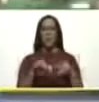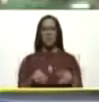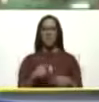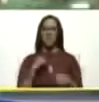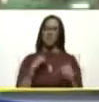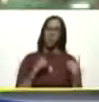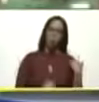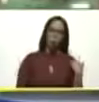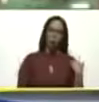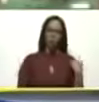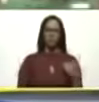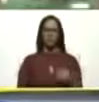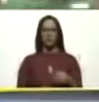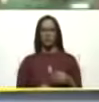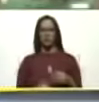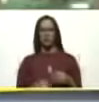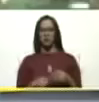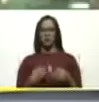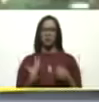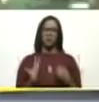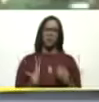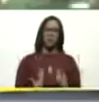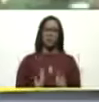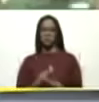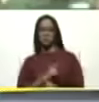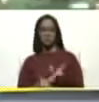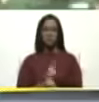flojo, sin energía.